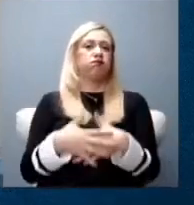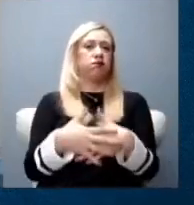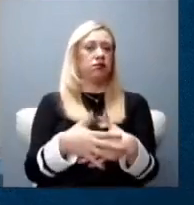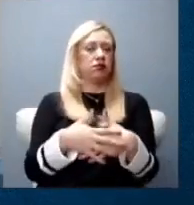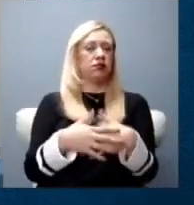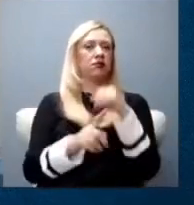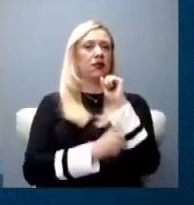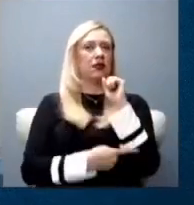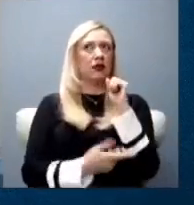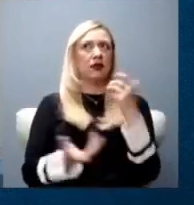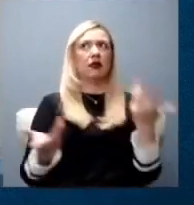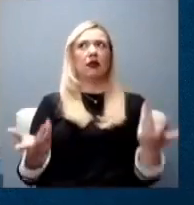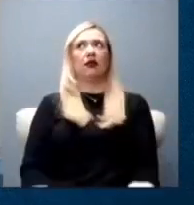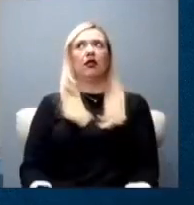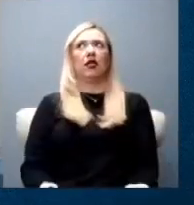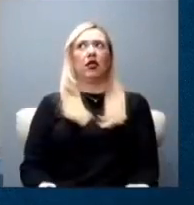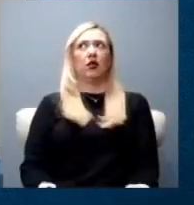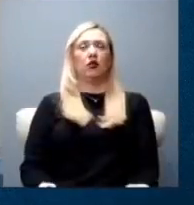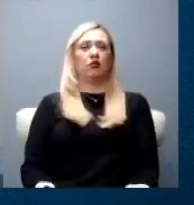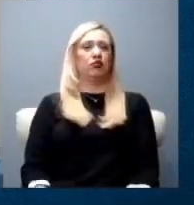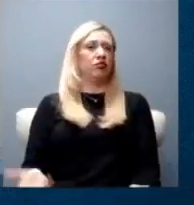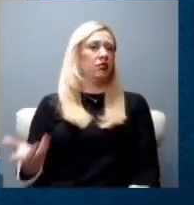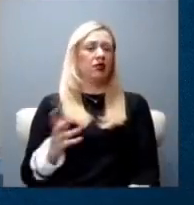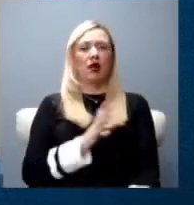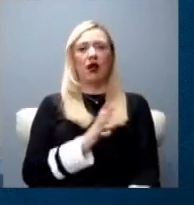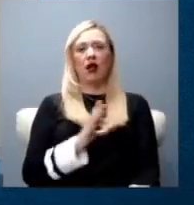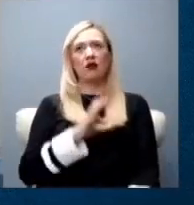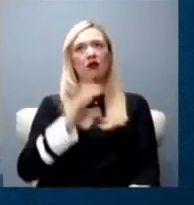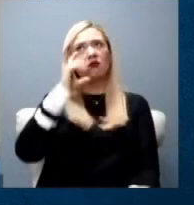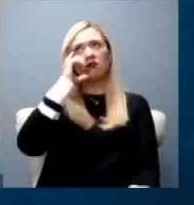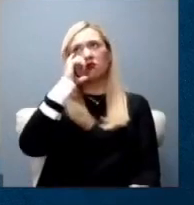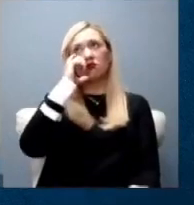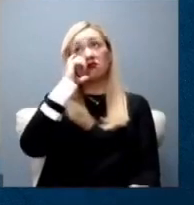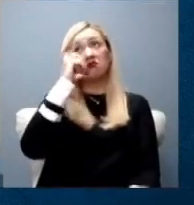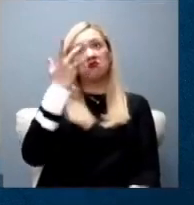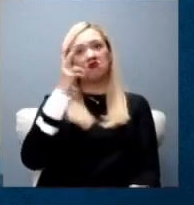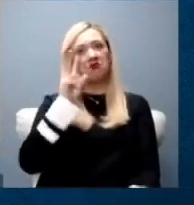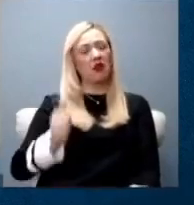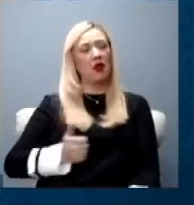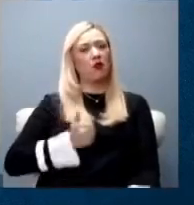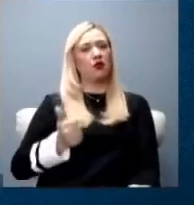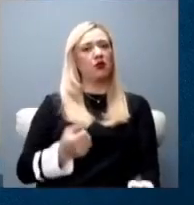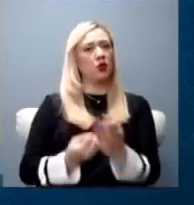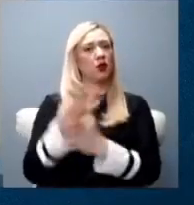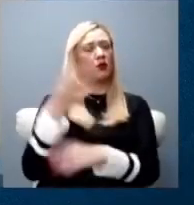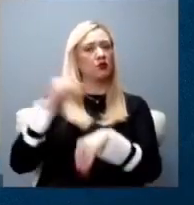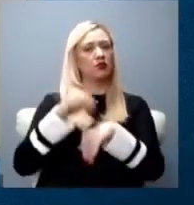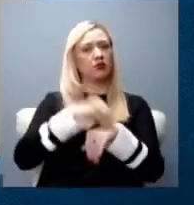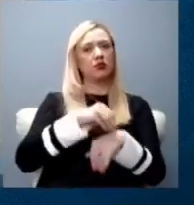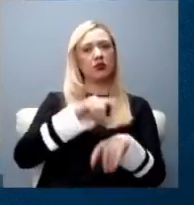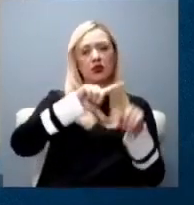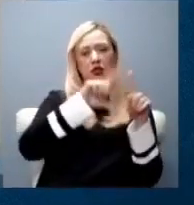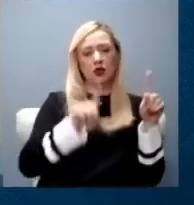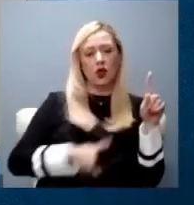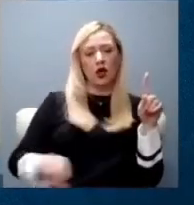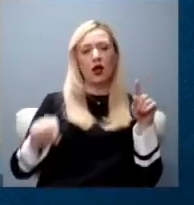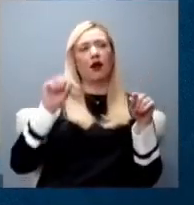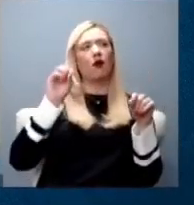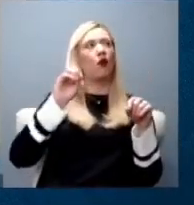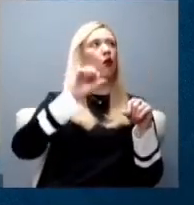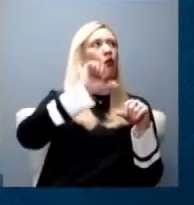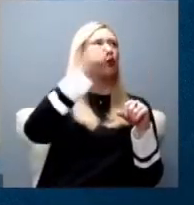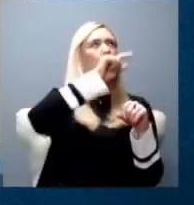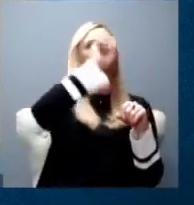eje en términos de novedad que me parece que pueden ser aprovechados por los sistemas judiciales nacionales, por los sistemas de